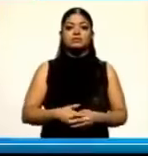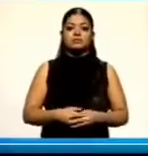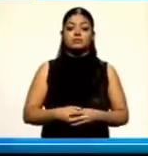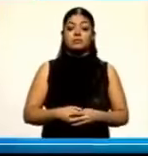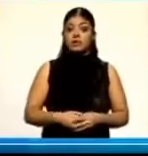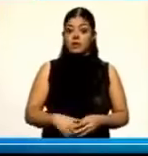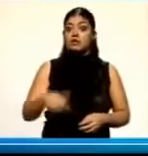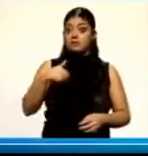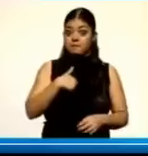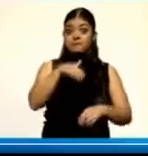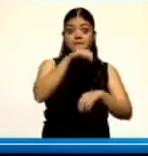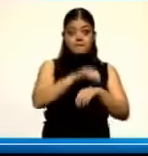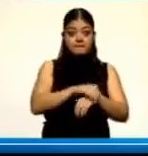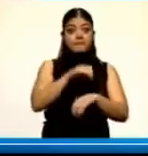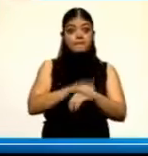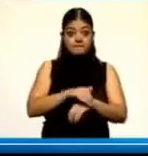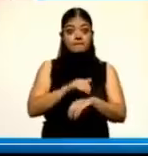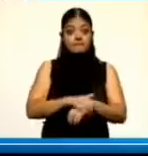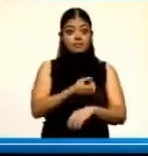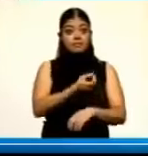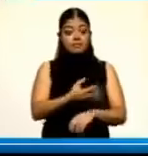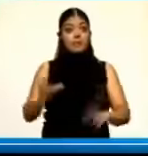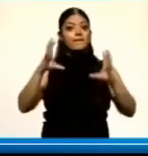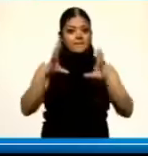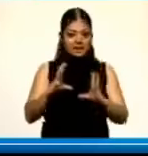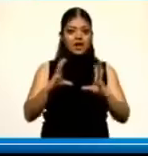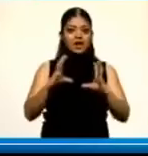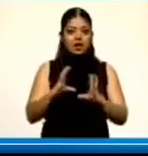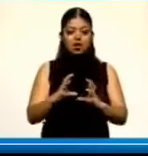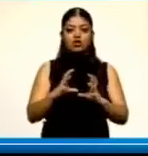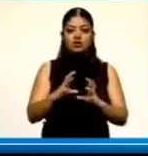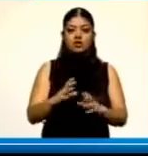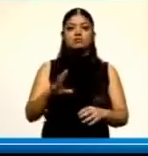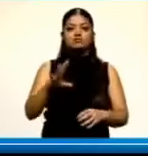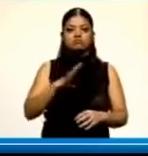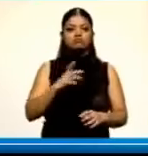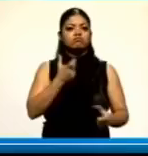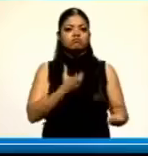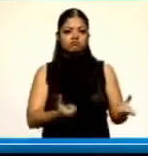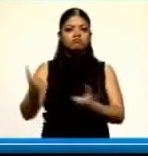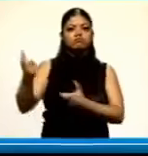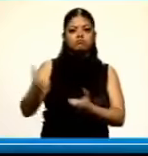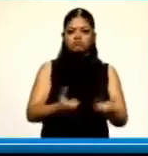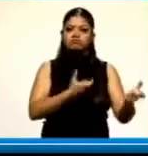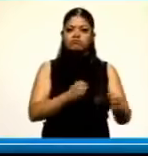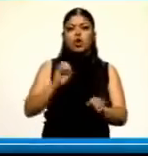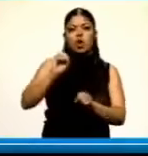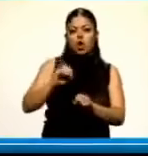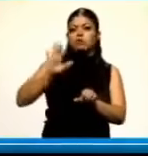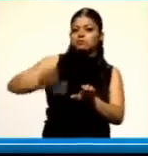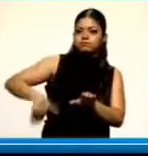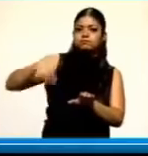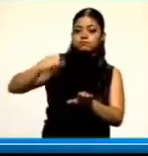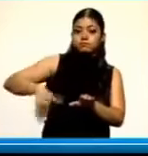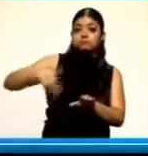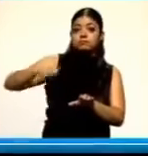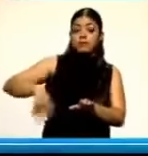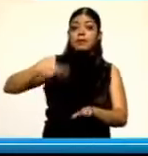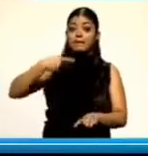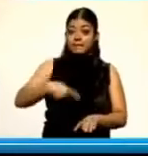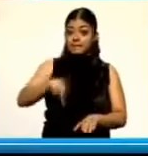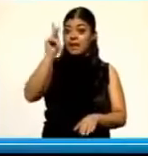Con mis amigos y una pelota, con patines o patineta, pero lo